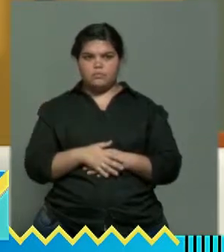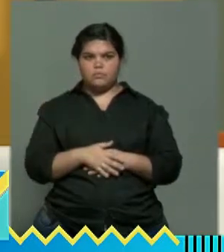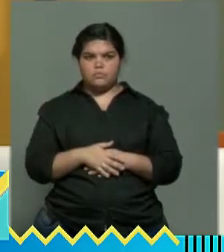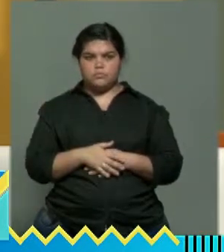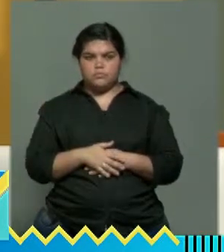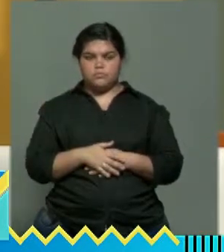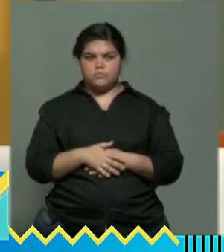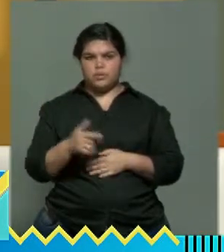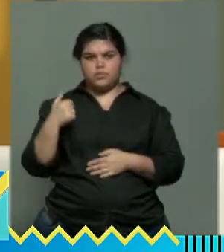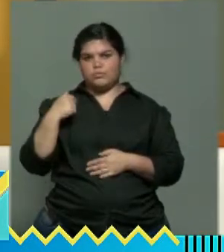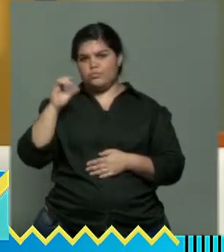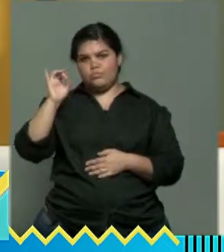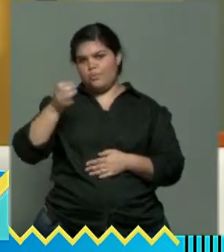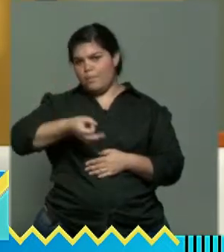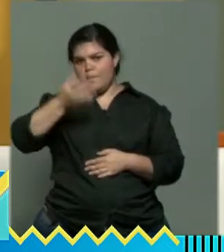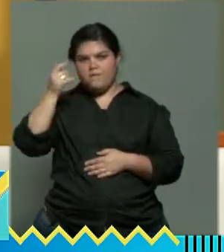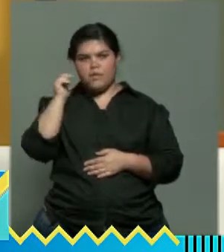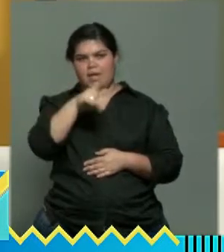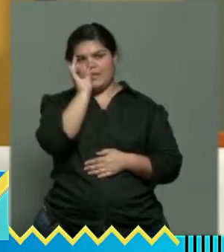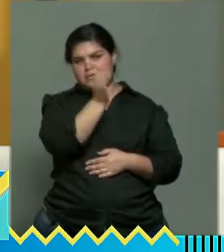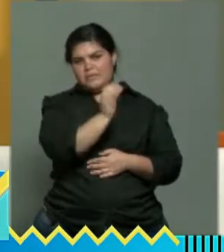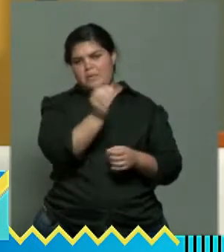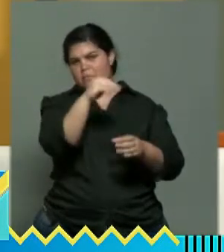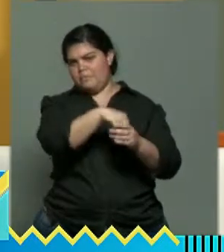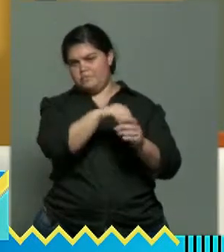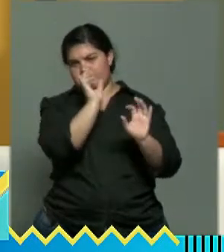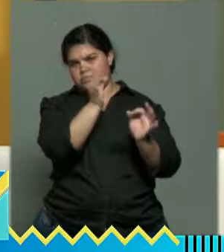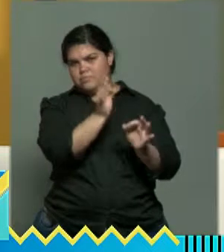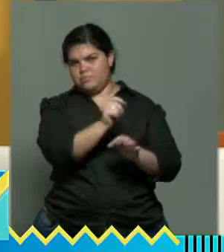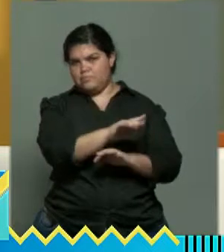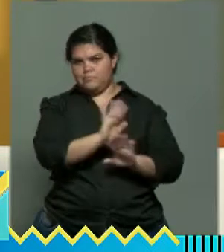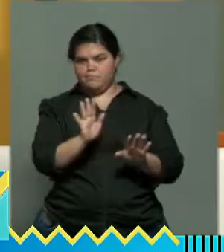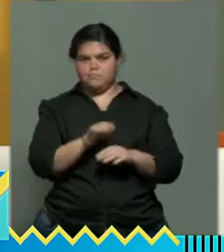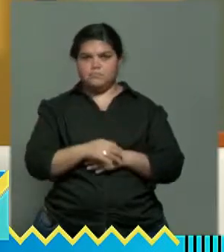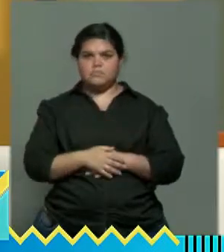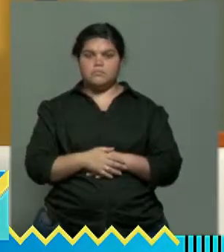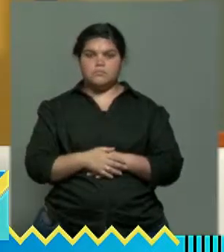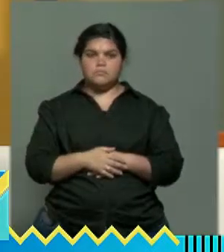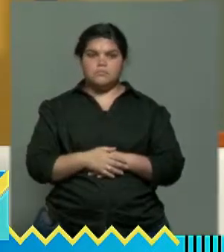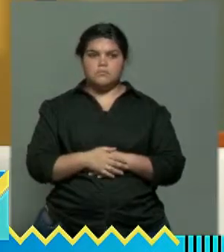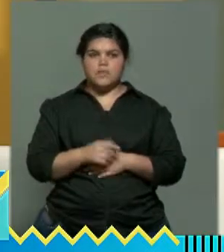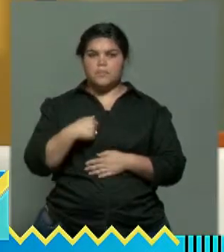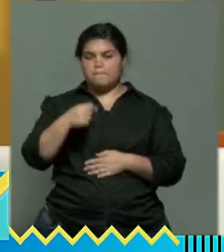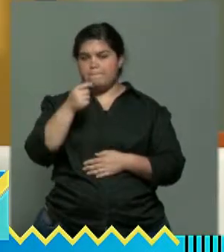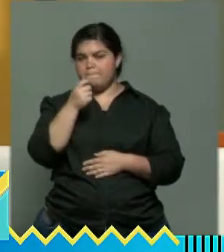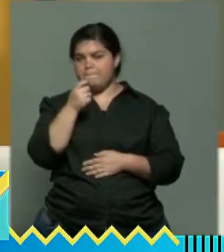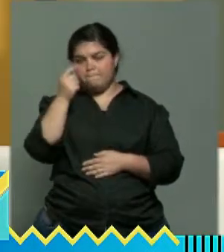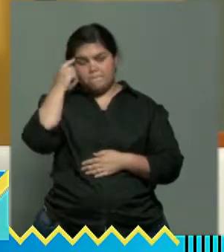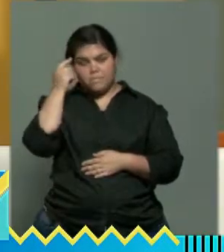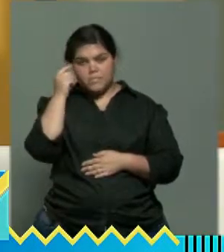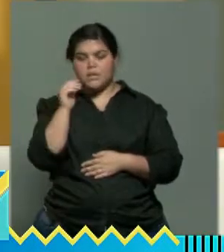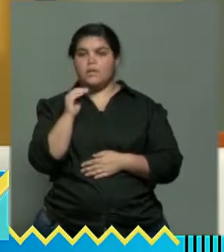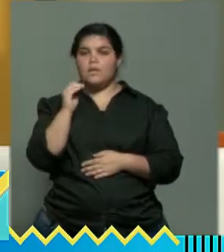soy un profesional que trabaja en el sector, no tengo viñedo, no tengo bodega. A mí me parece que el sector tiene un problema a veces de